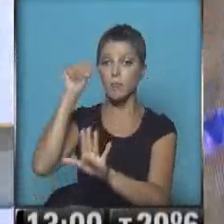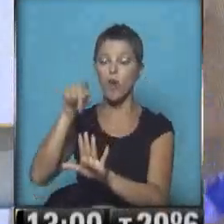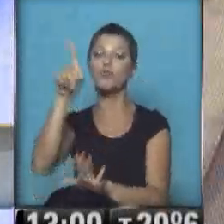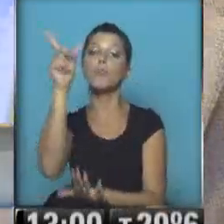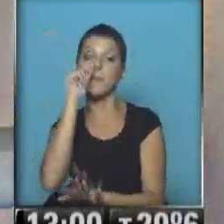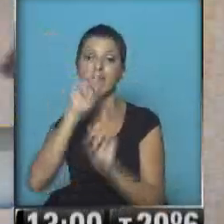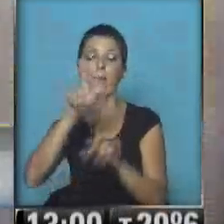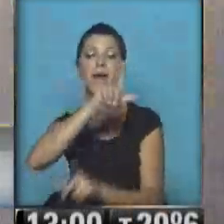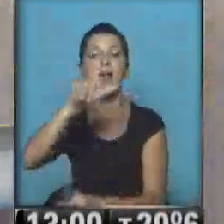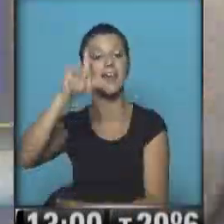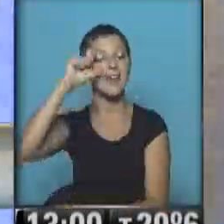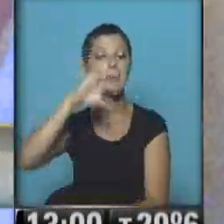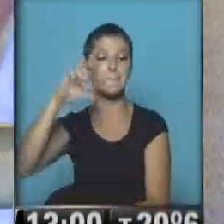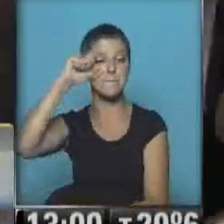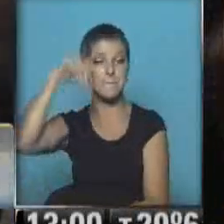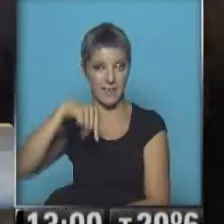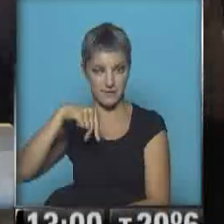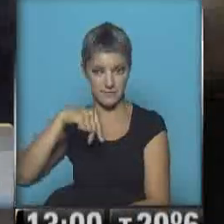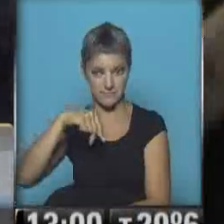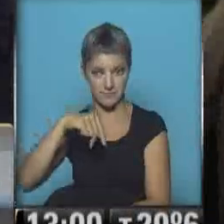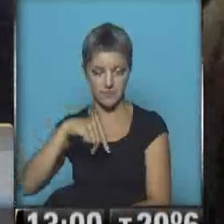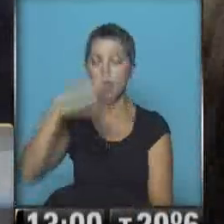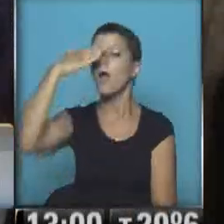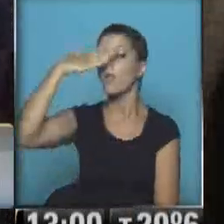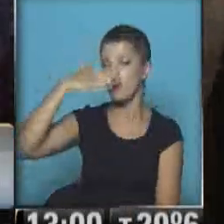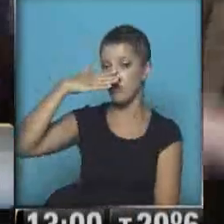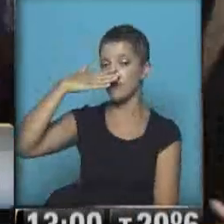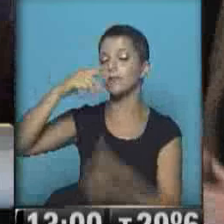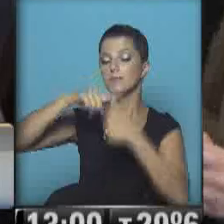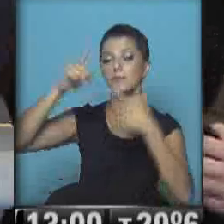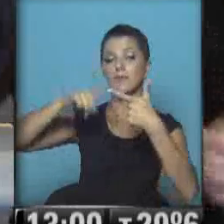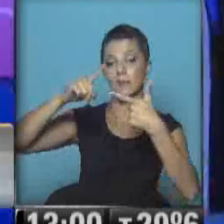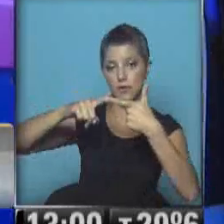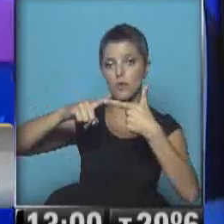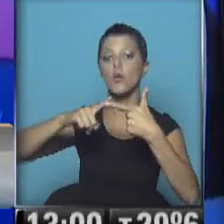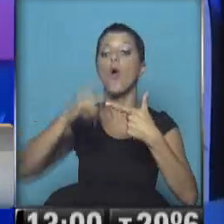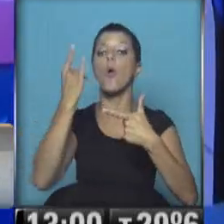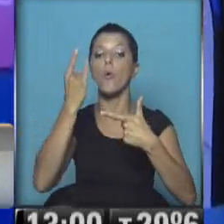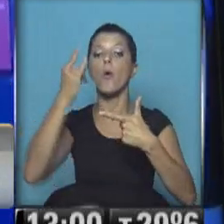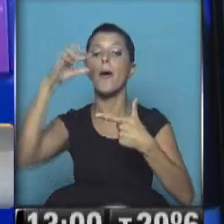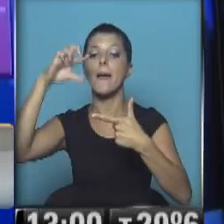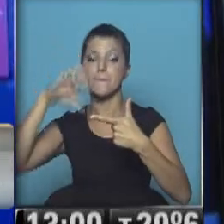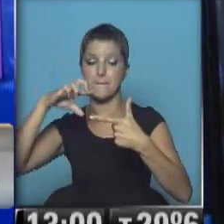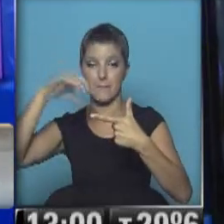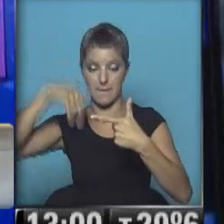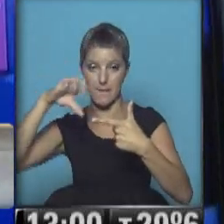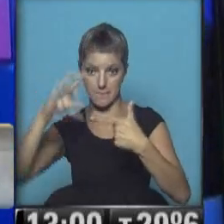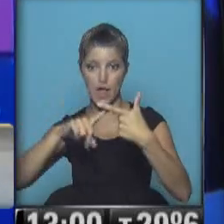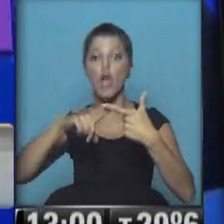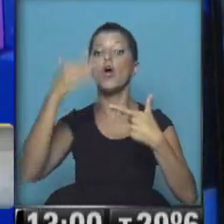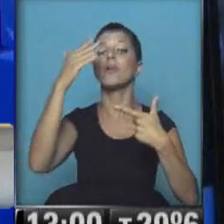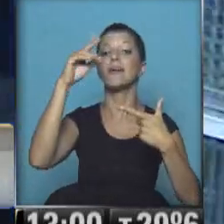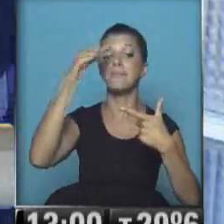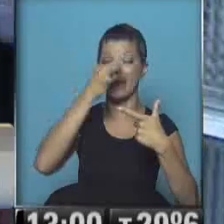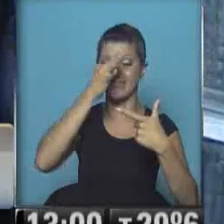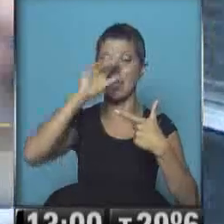Le Pen en aquel momento. Muy atrás venían los conservadores de UMP con el 20,7% y los